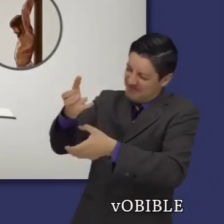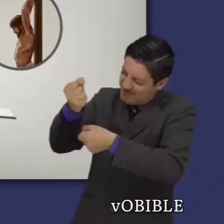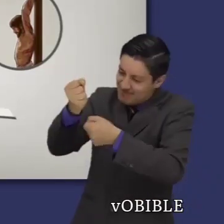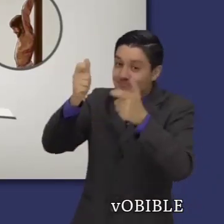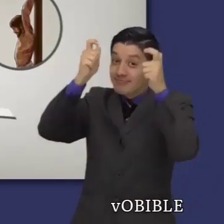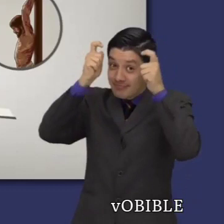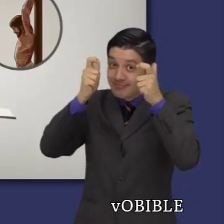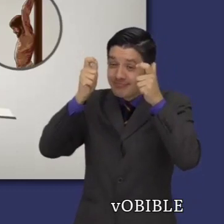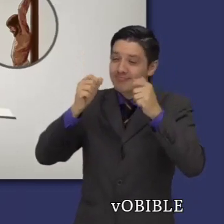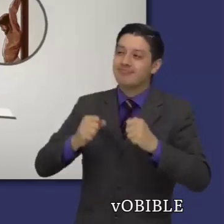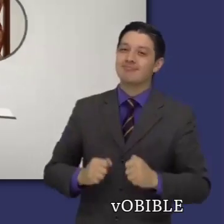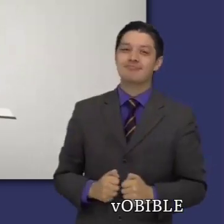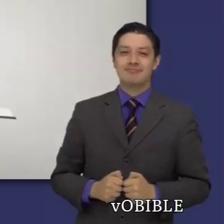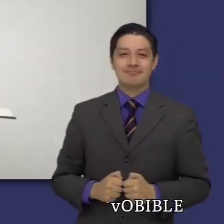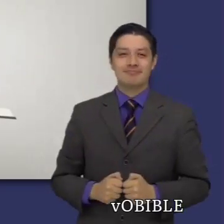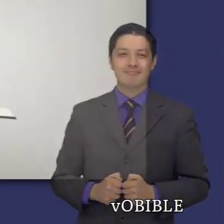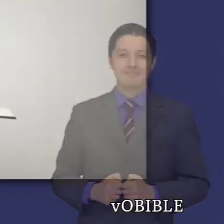Rey del reino de Dios.